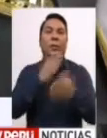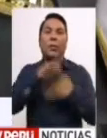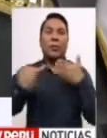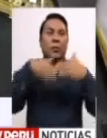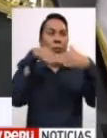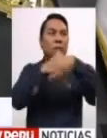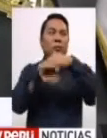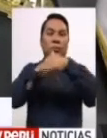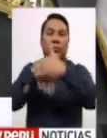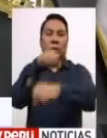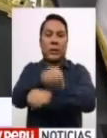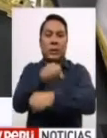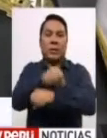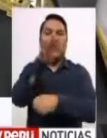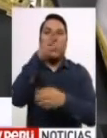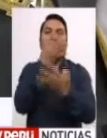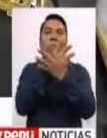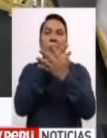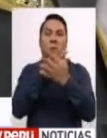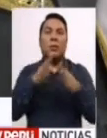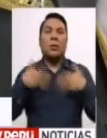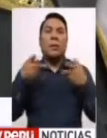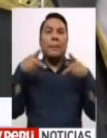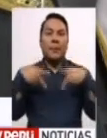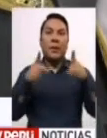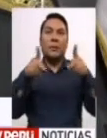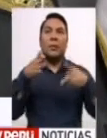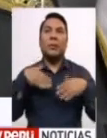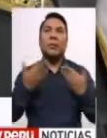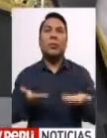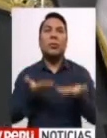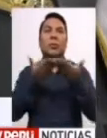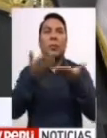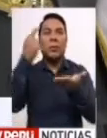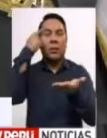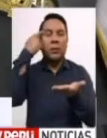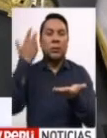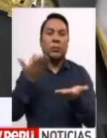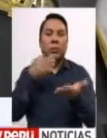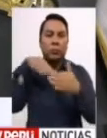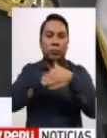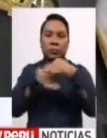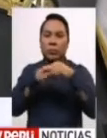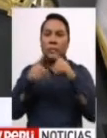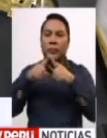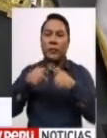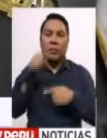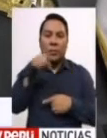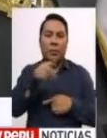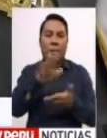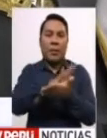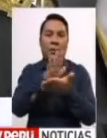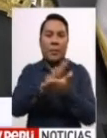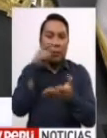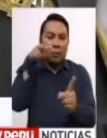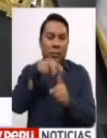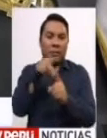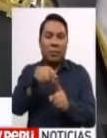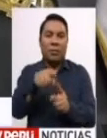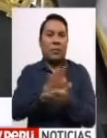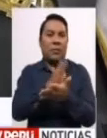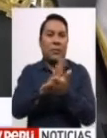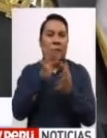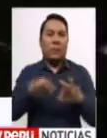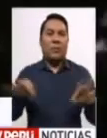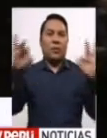celdas para que eviten pues estar destruyendo las evidencias. Hemos incautado documentación también, que es muy importante luego